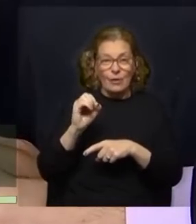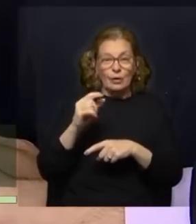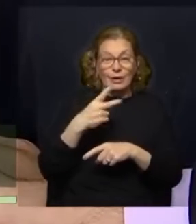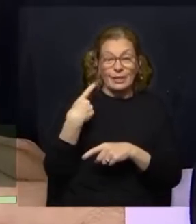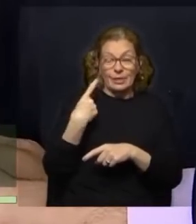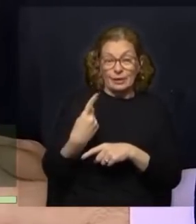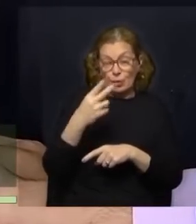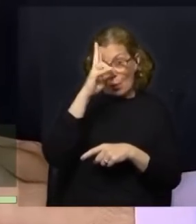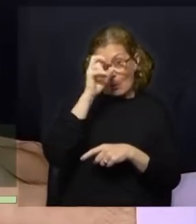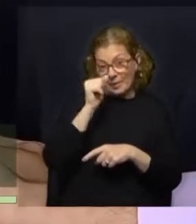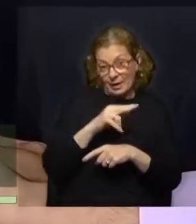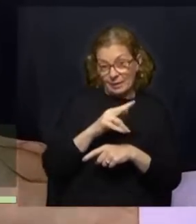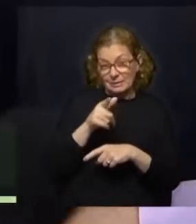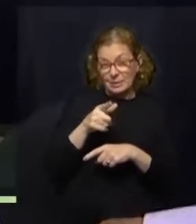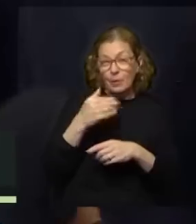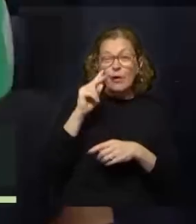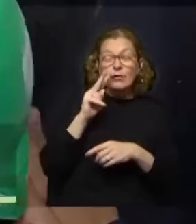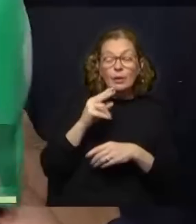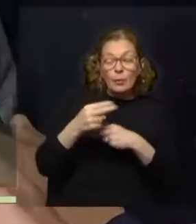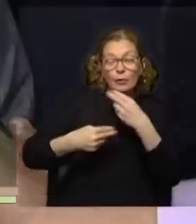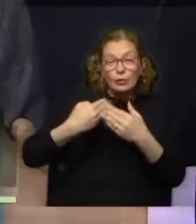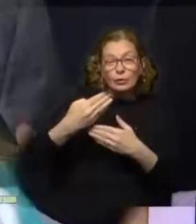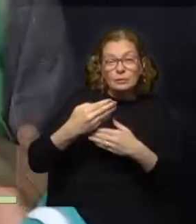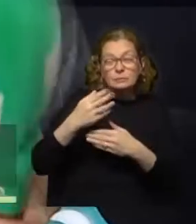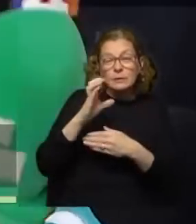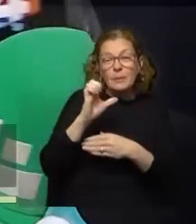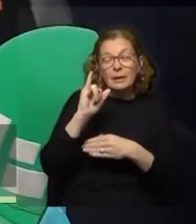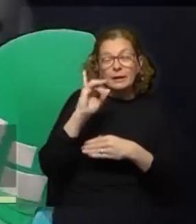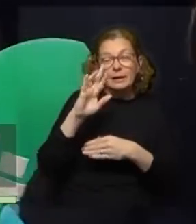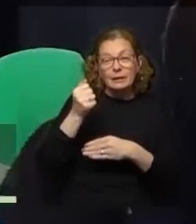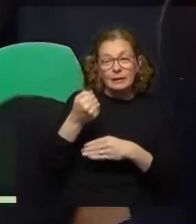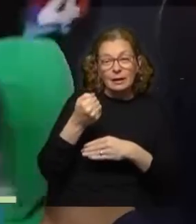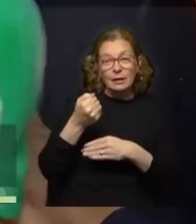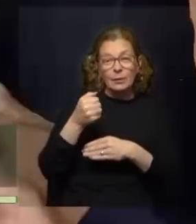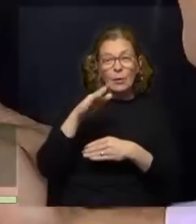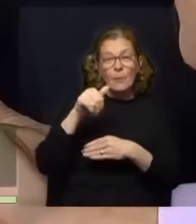y ahora viendo cómo cómo evolucionario